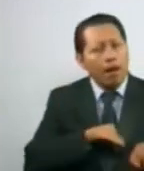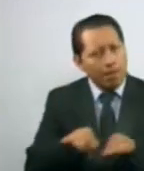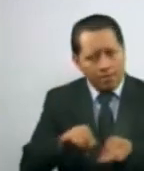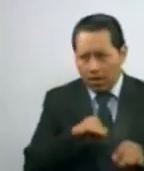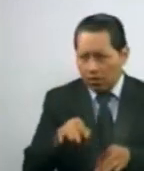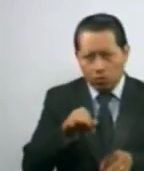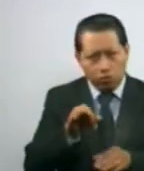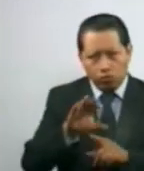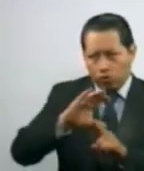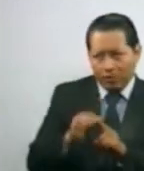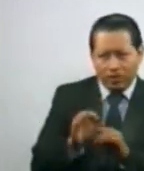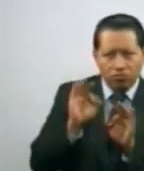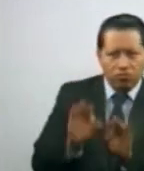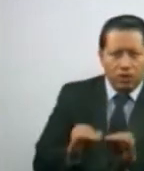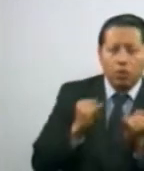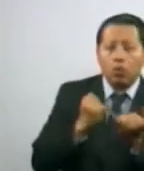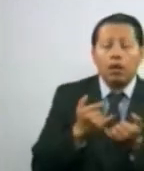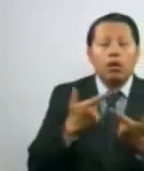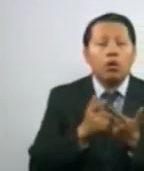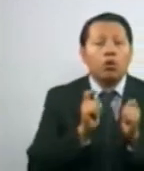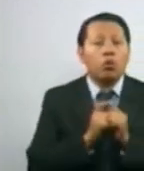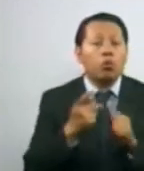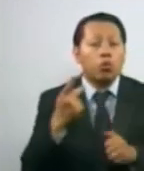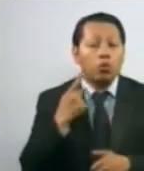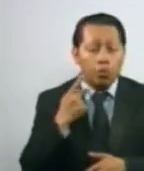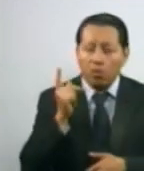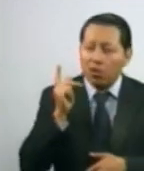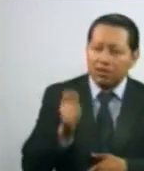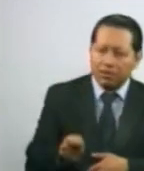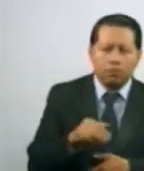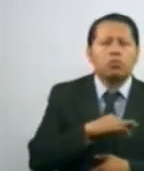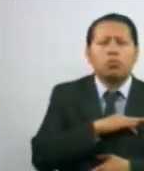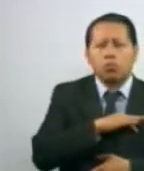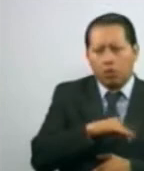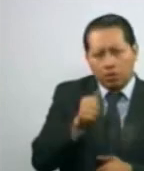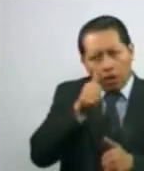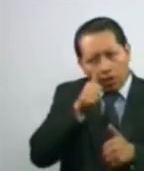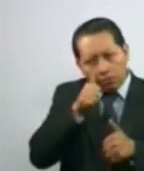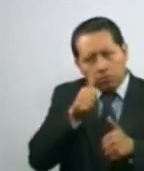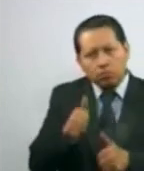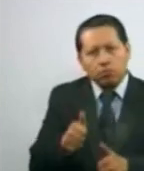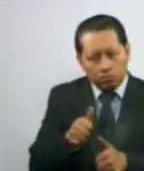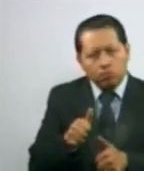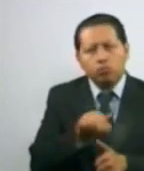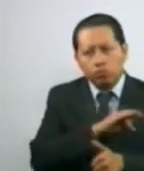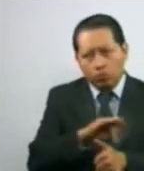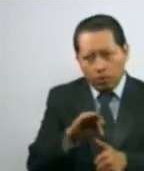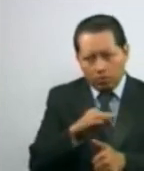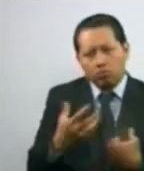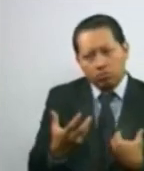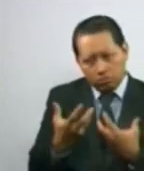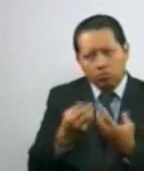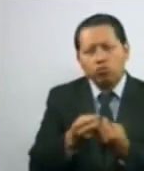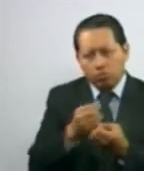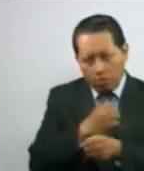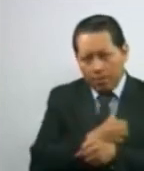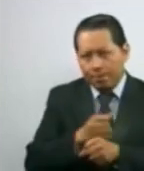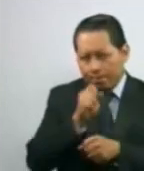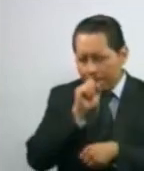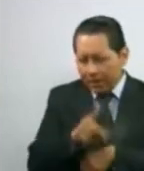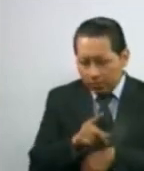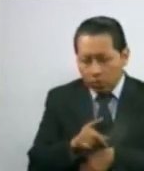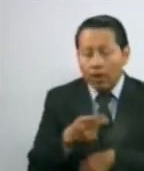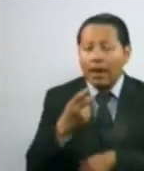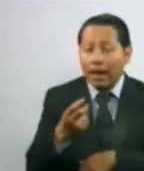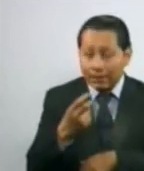por esta comisión y reitero que el grupo parlamentario estará siempre atento de acompañarlo de la mano. En aras